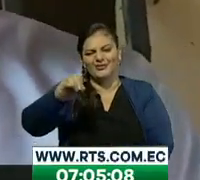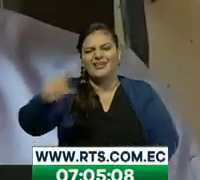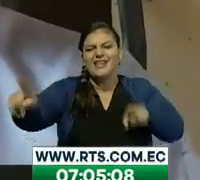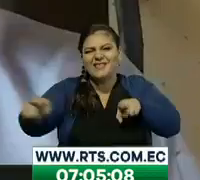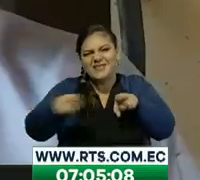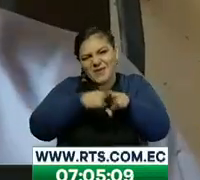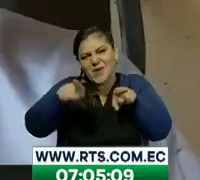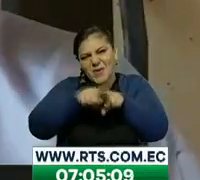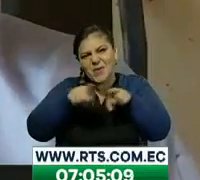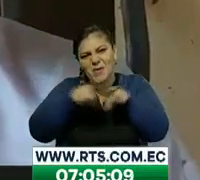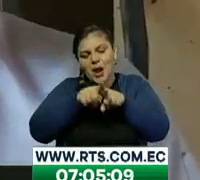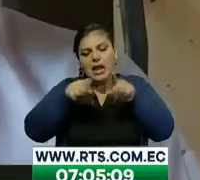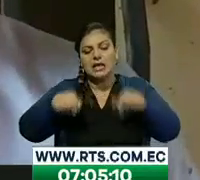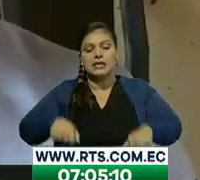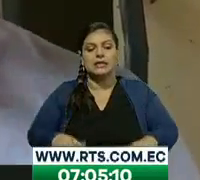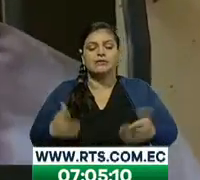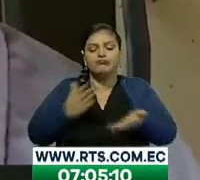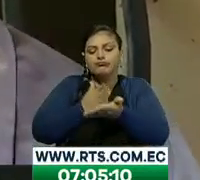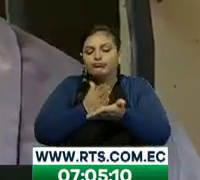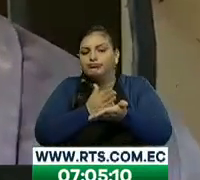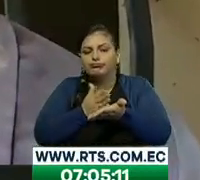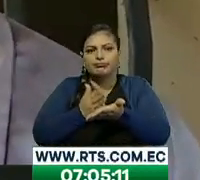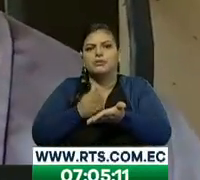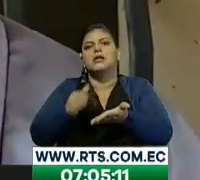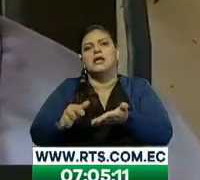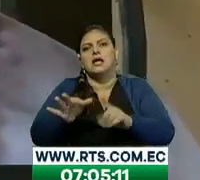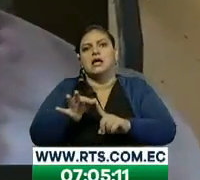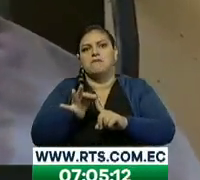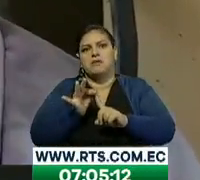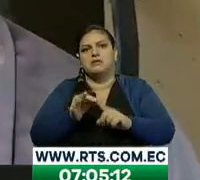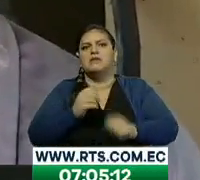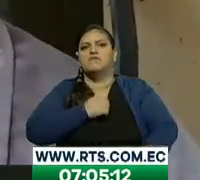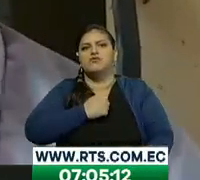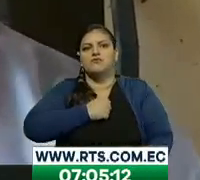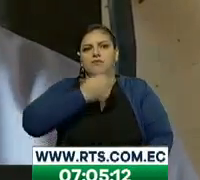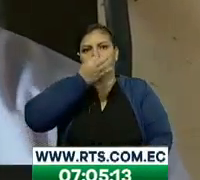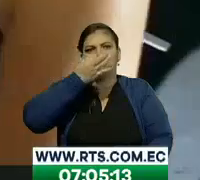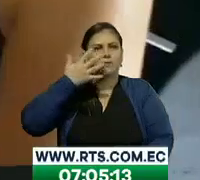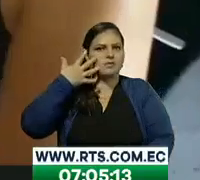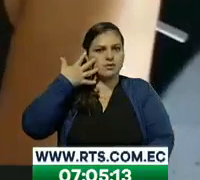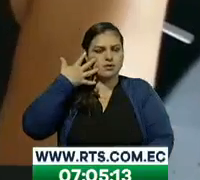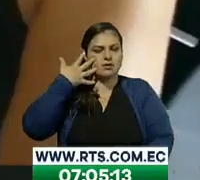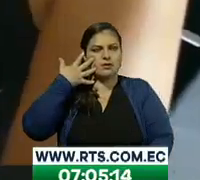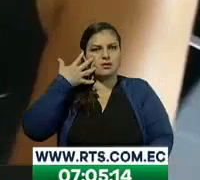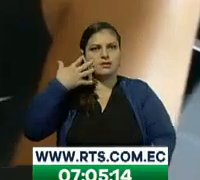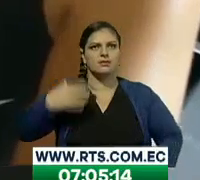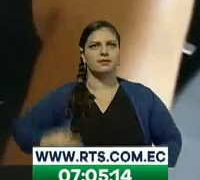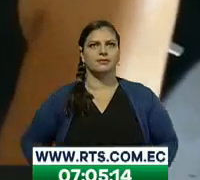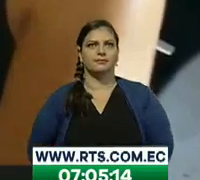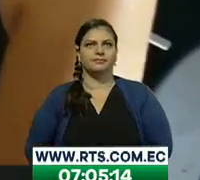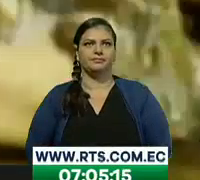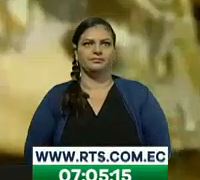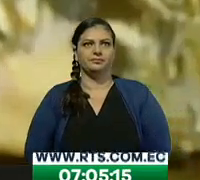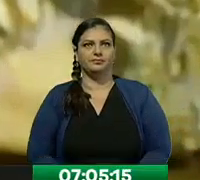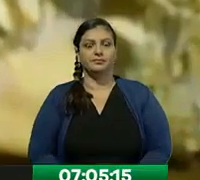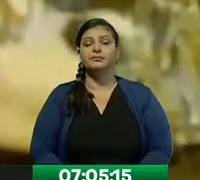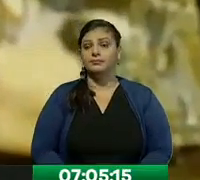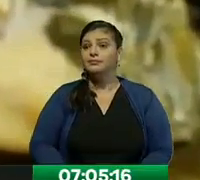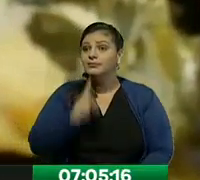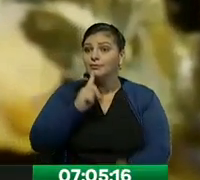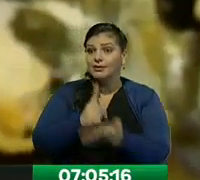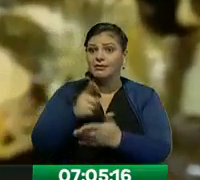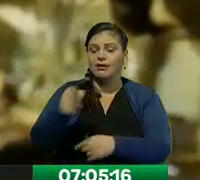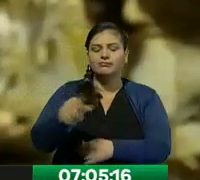este plato típico depurador de la amazonía sur en este caso inició exquisito en gualaquiza